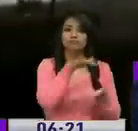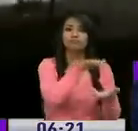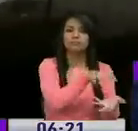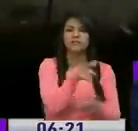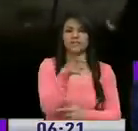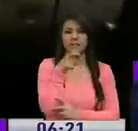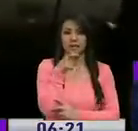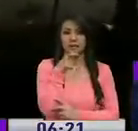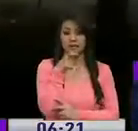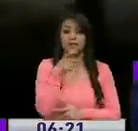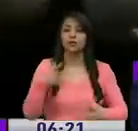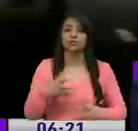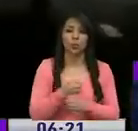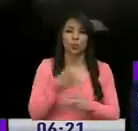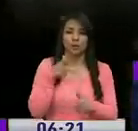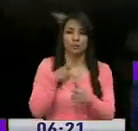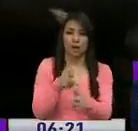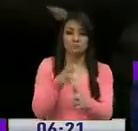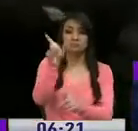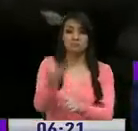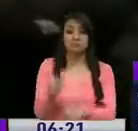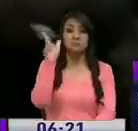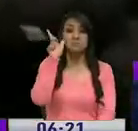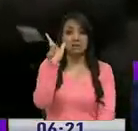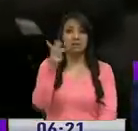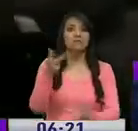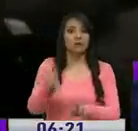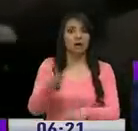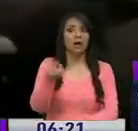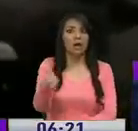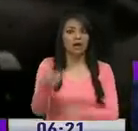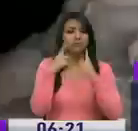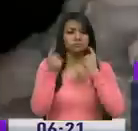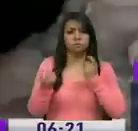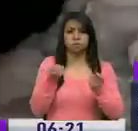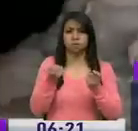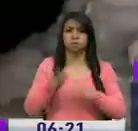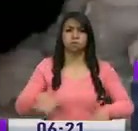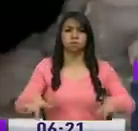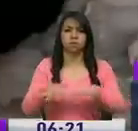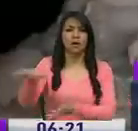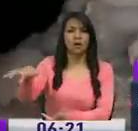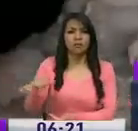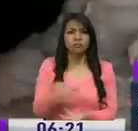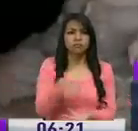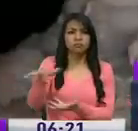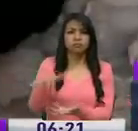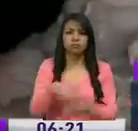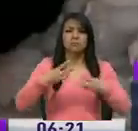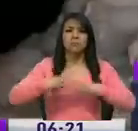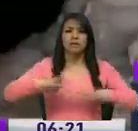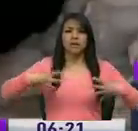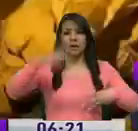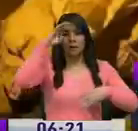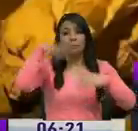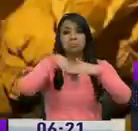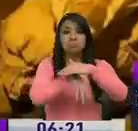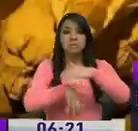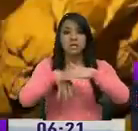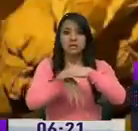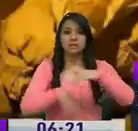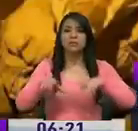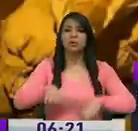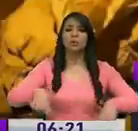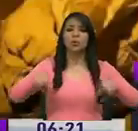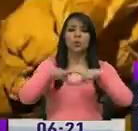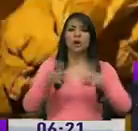dirigidos por alias del tigre quien supuestamente era la cabeza de la organización dedicada al tráfico de material minero proveniente de la zona de